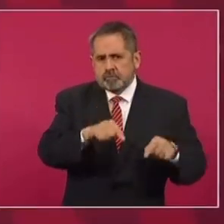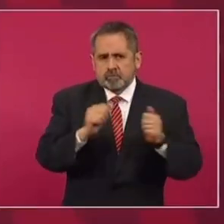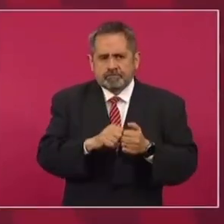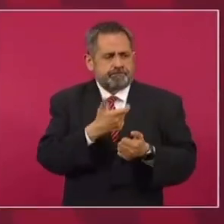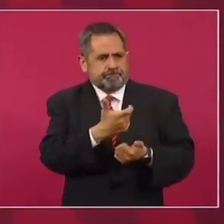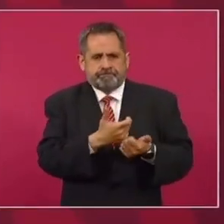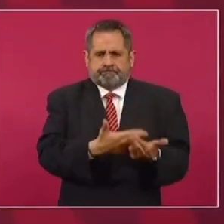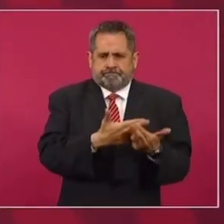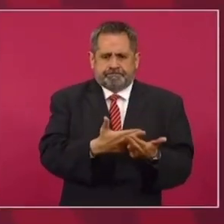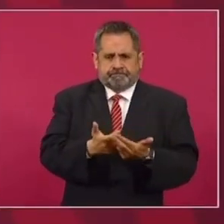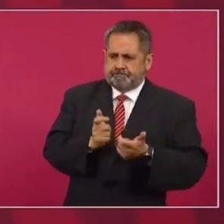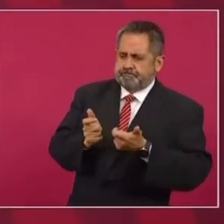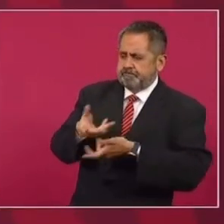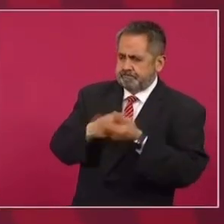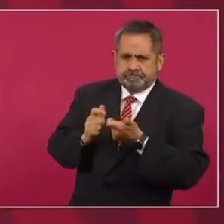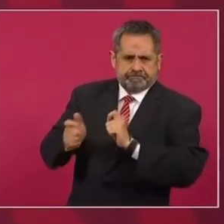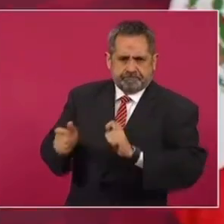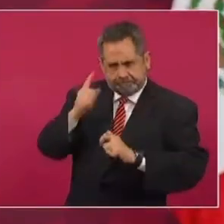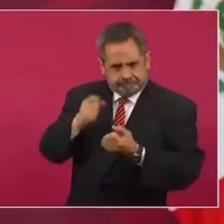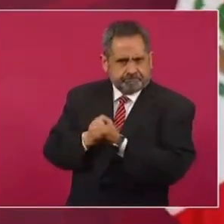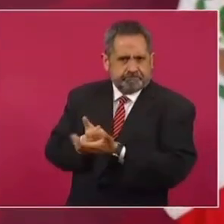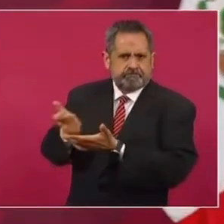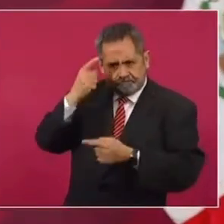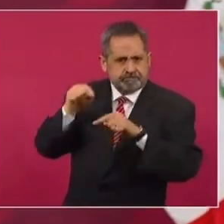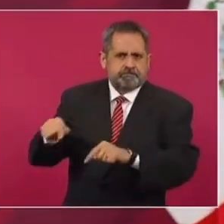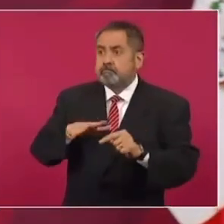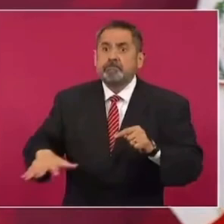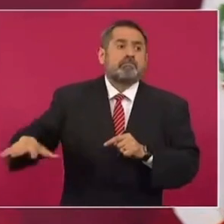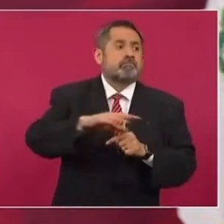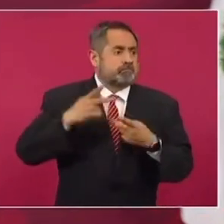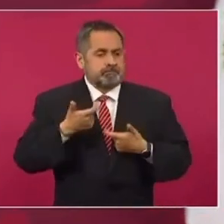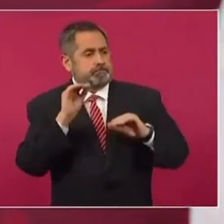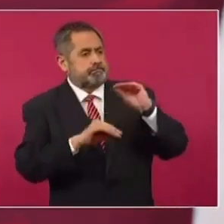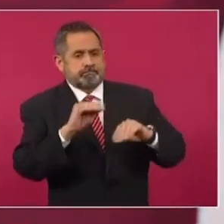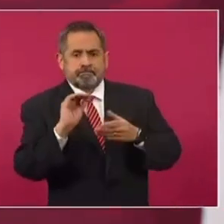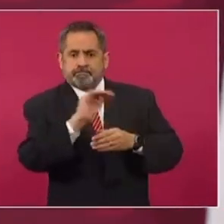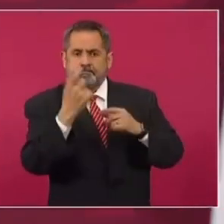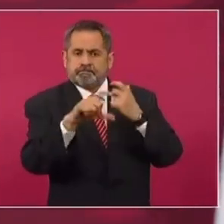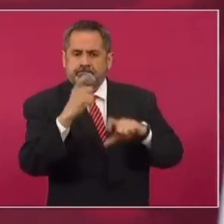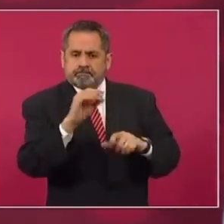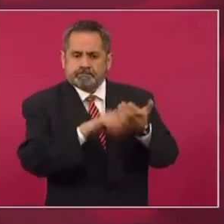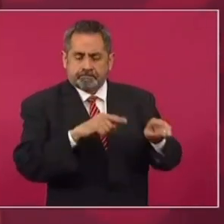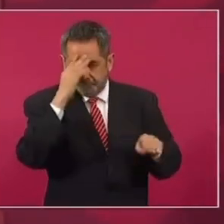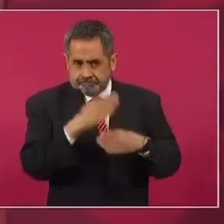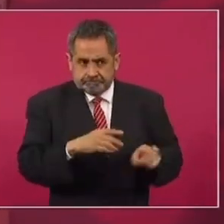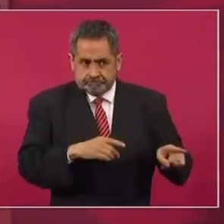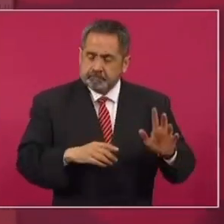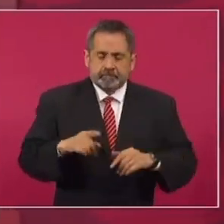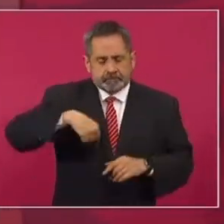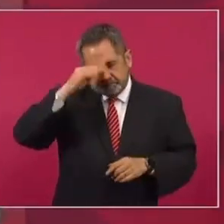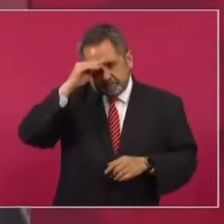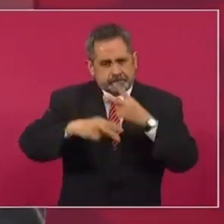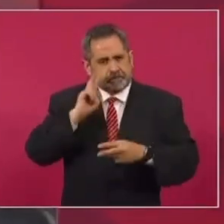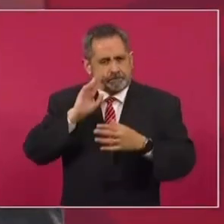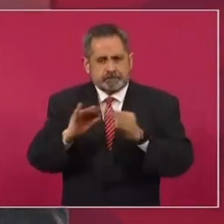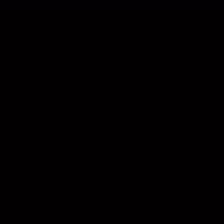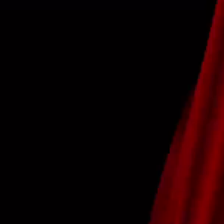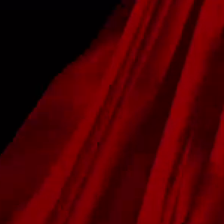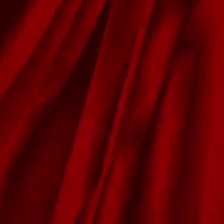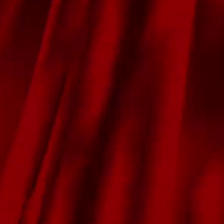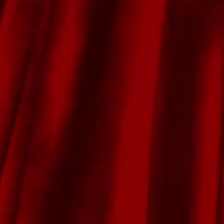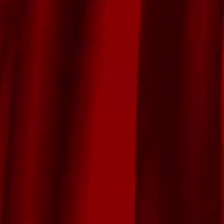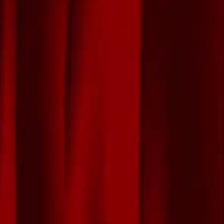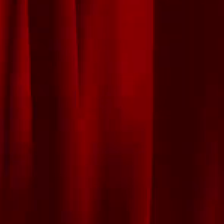con solvencia económica para respaldar a todos los clientes de Banamex. Todo esto se está tomando en cuenta y lo vamos a ver en su momento.